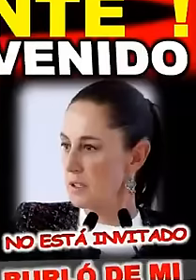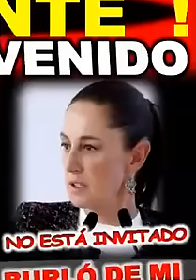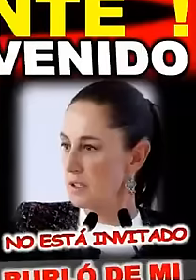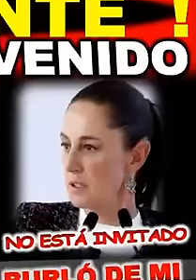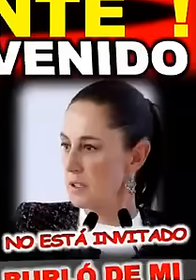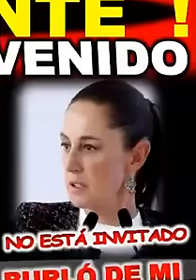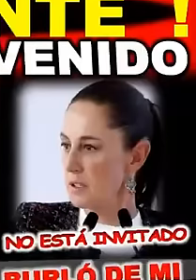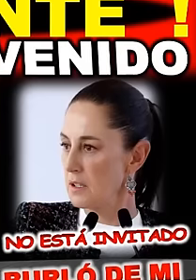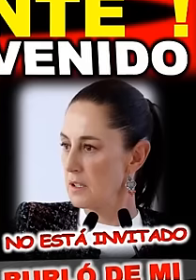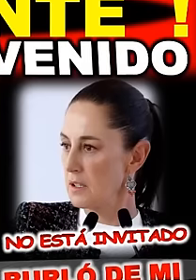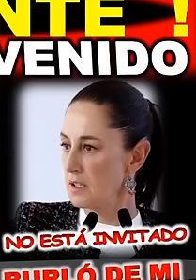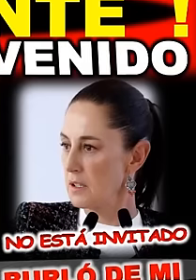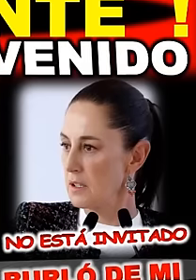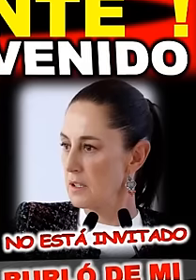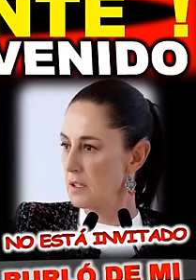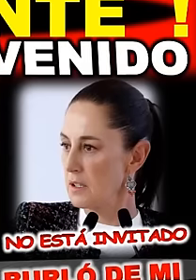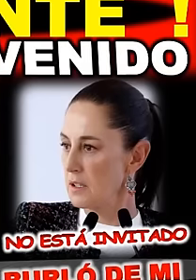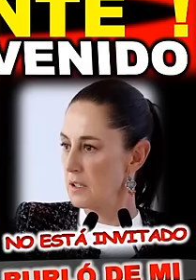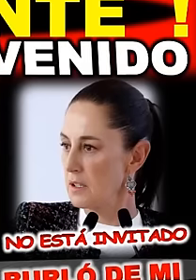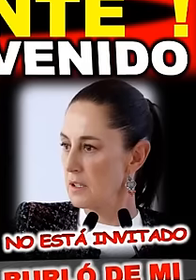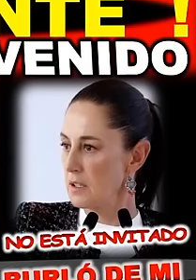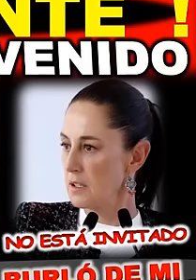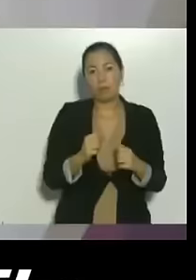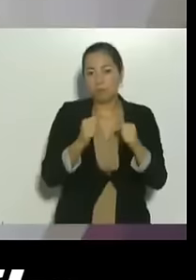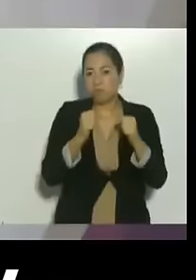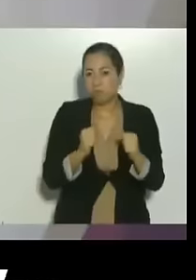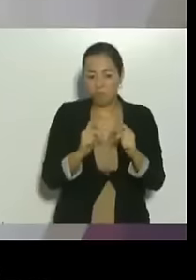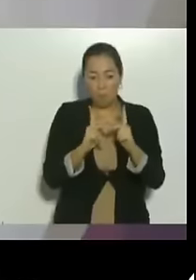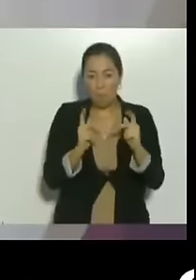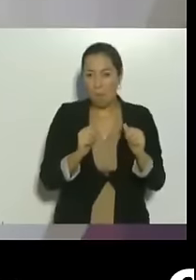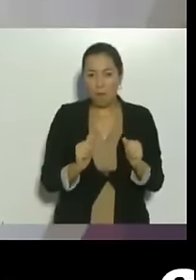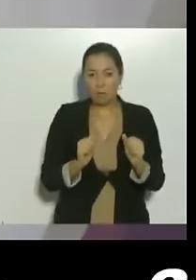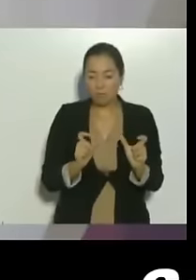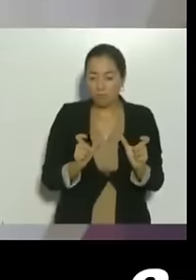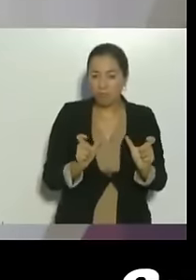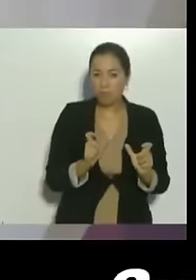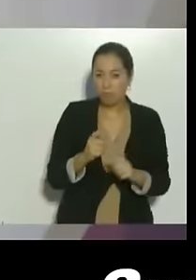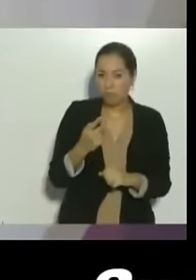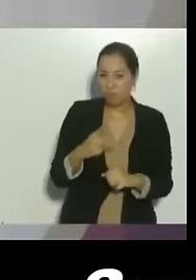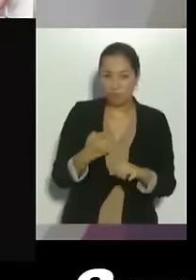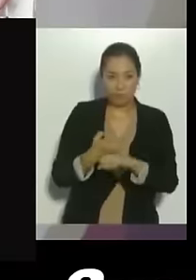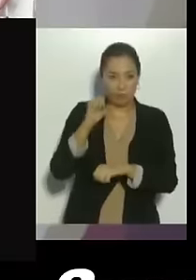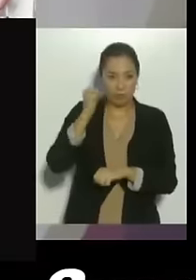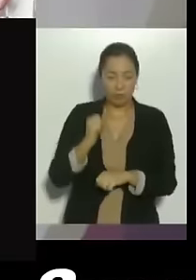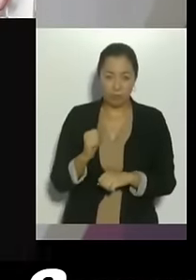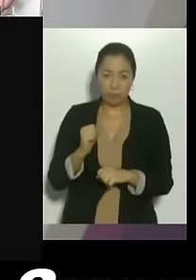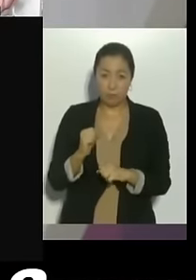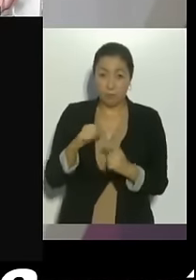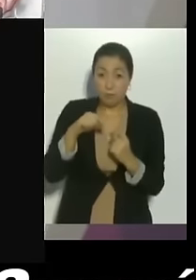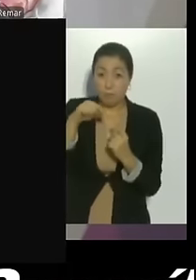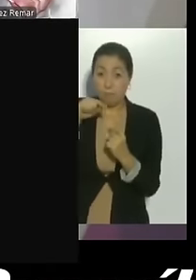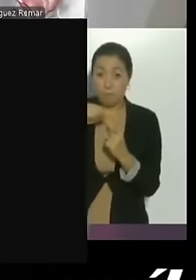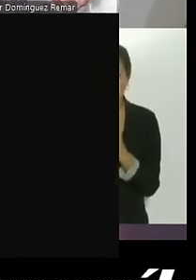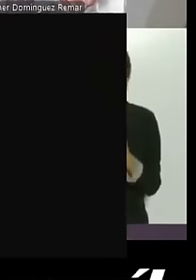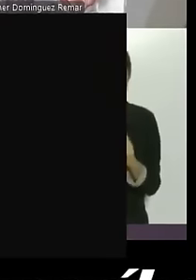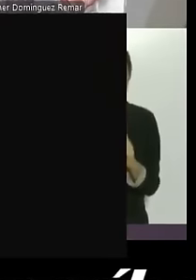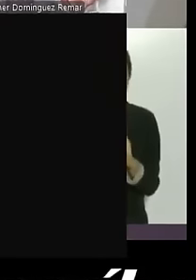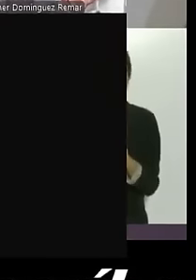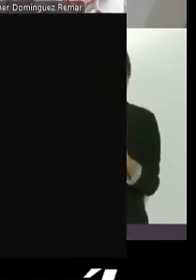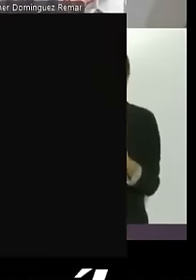siguiente la constitución señala que el rey es el símbolo de la